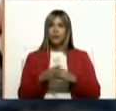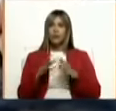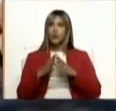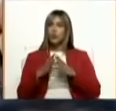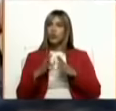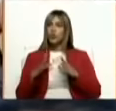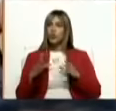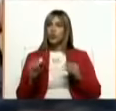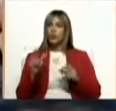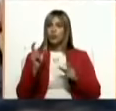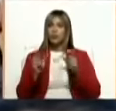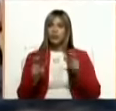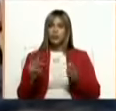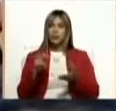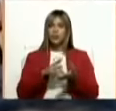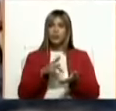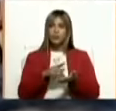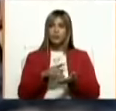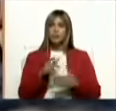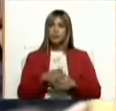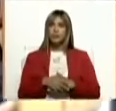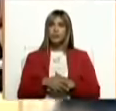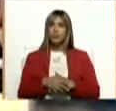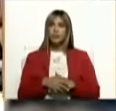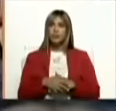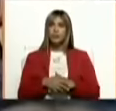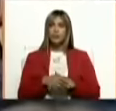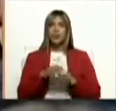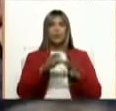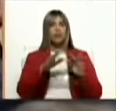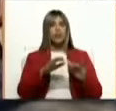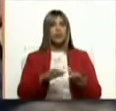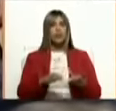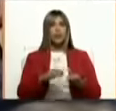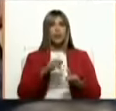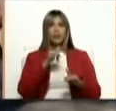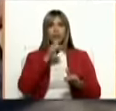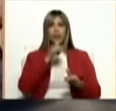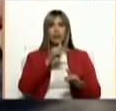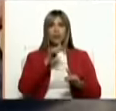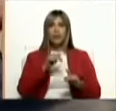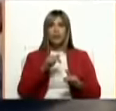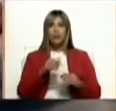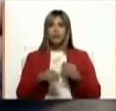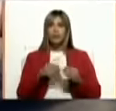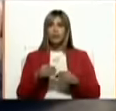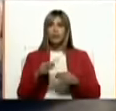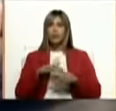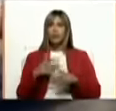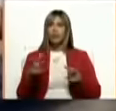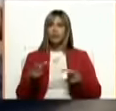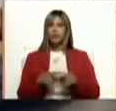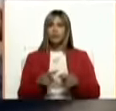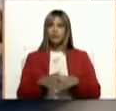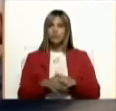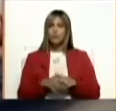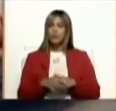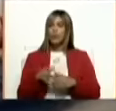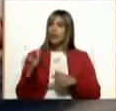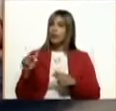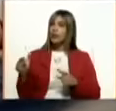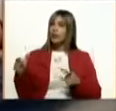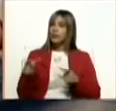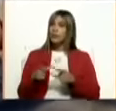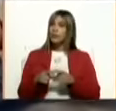todas y todos los presentes. Ciudadano secretario, sírvase informar el objeto de este acto. El objeto de